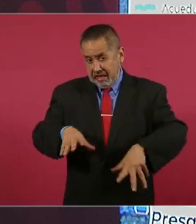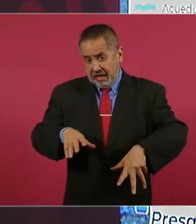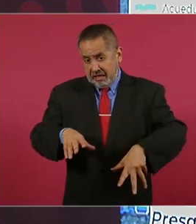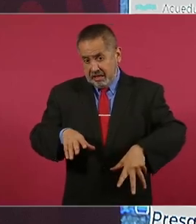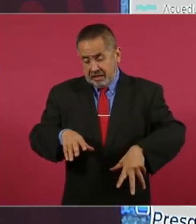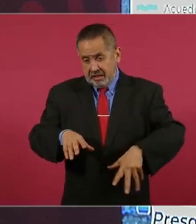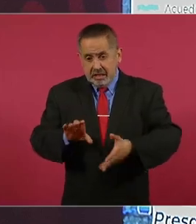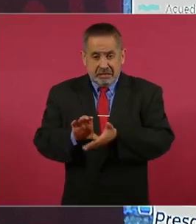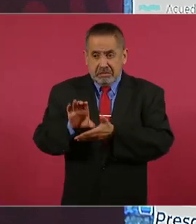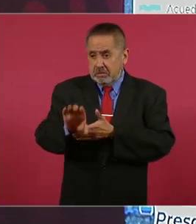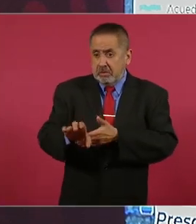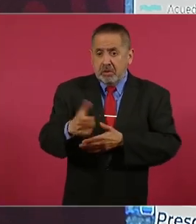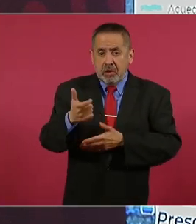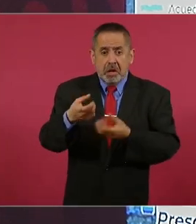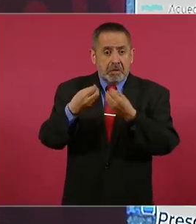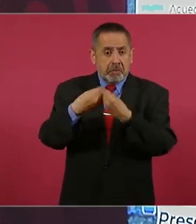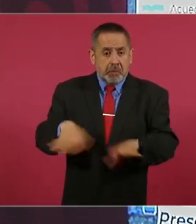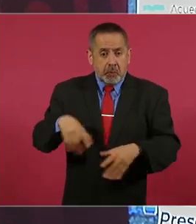esa inversión?